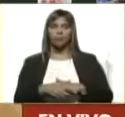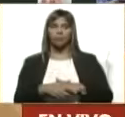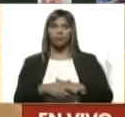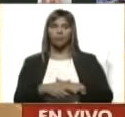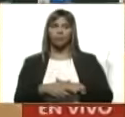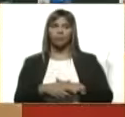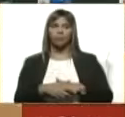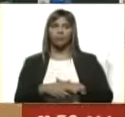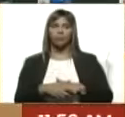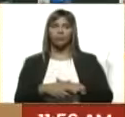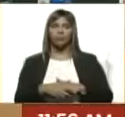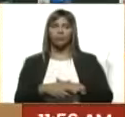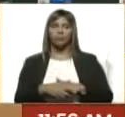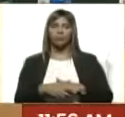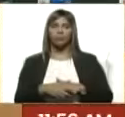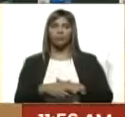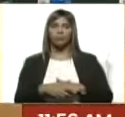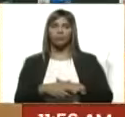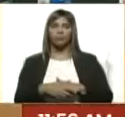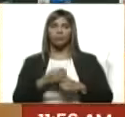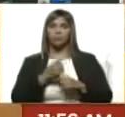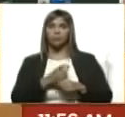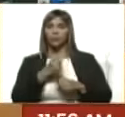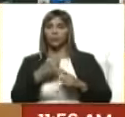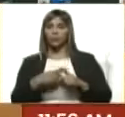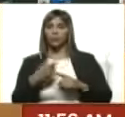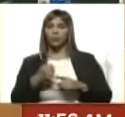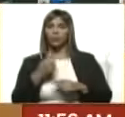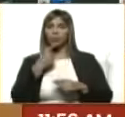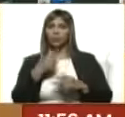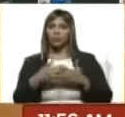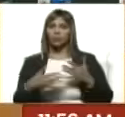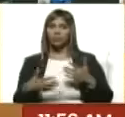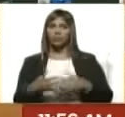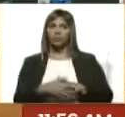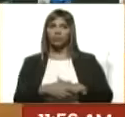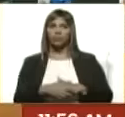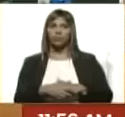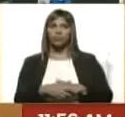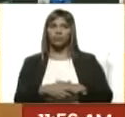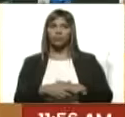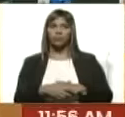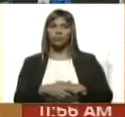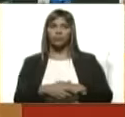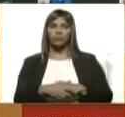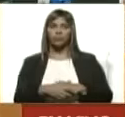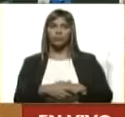Ajá. ¿Te sale? ¿Tú tienes tu 1 por 10? ¿Qué más te dice?